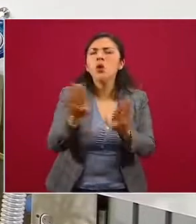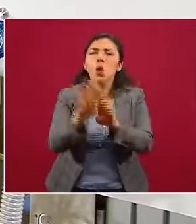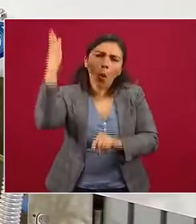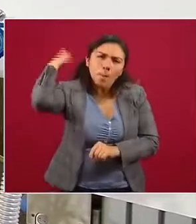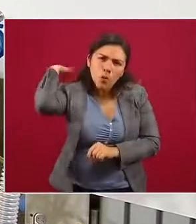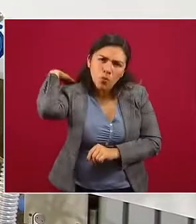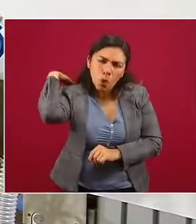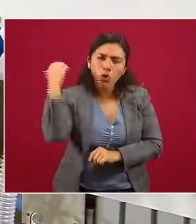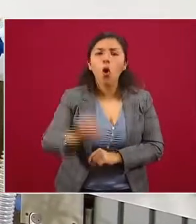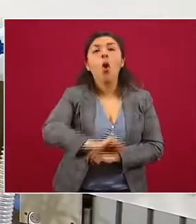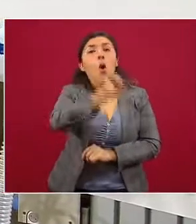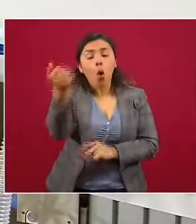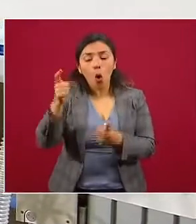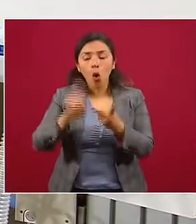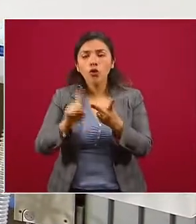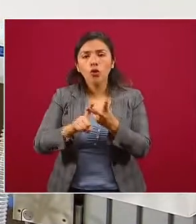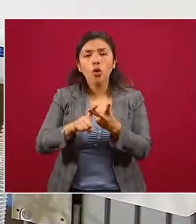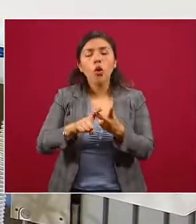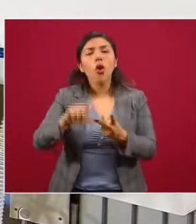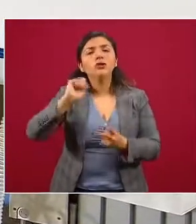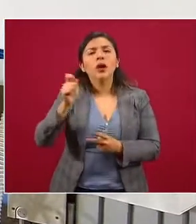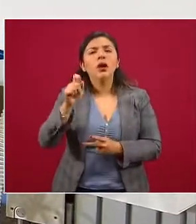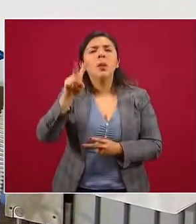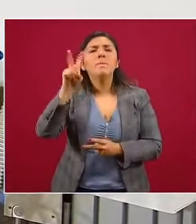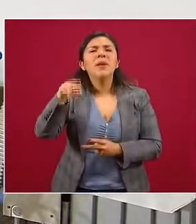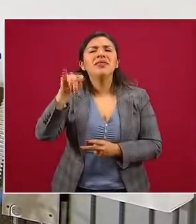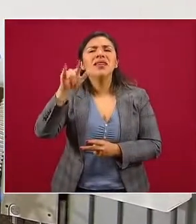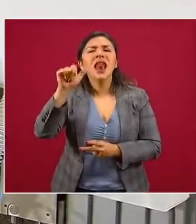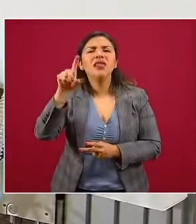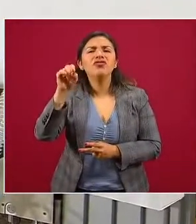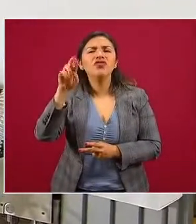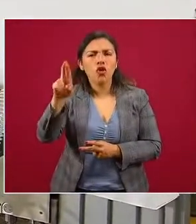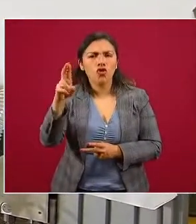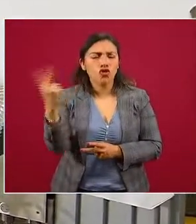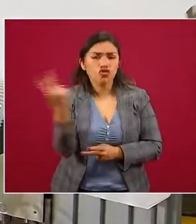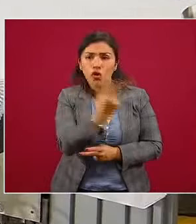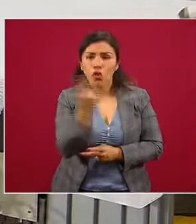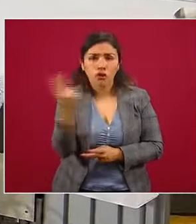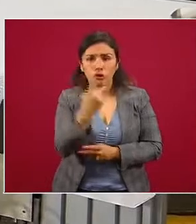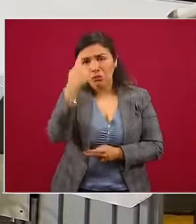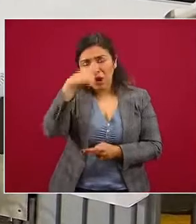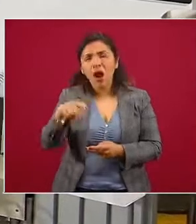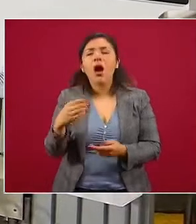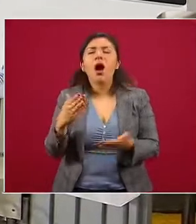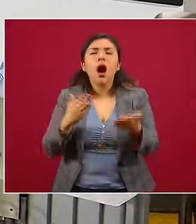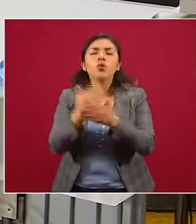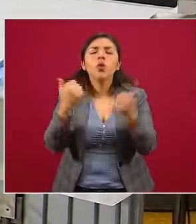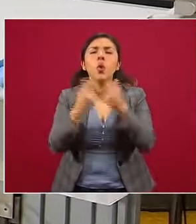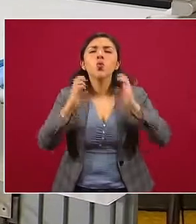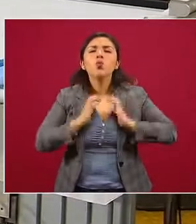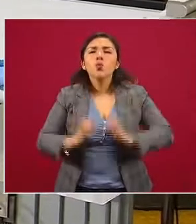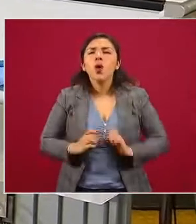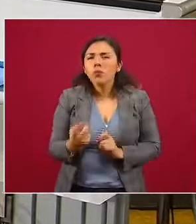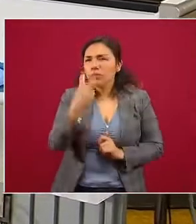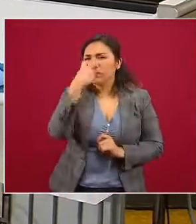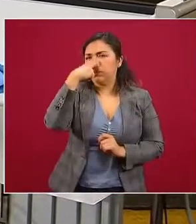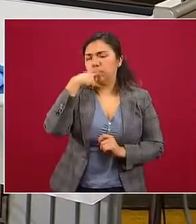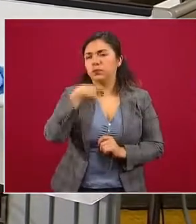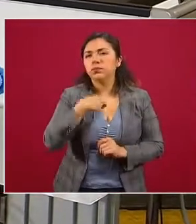es un ventilador, ambos son invasivos, ventiladores mecánicos invasivos de mezcla de gases.